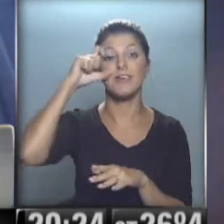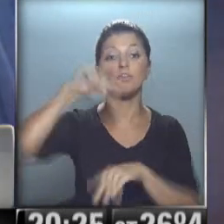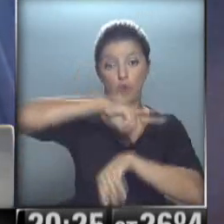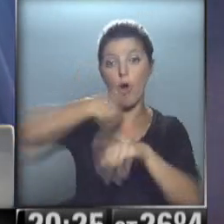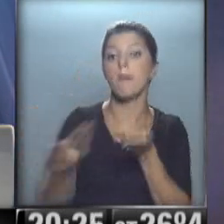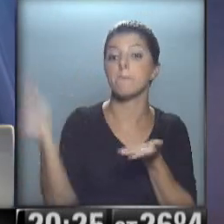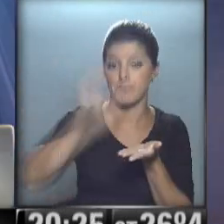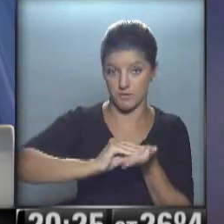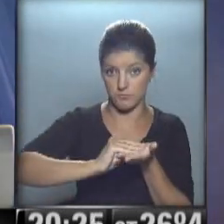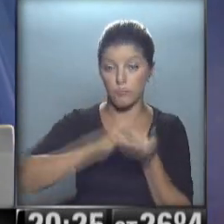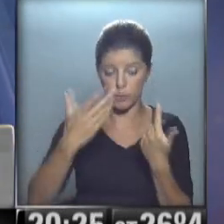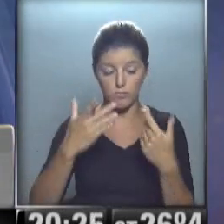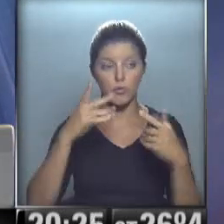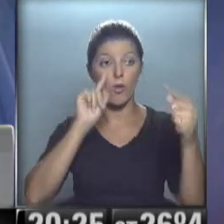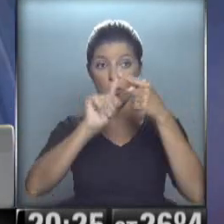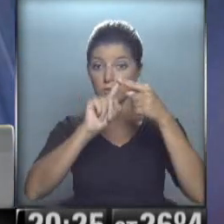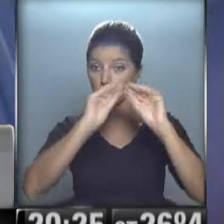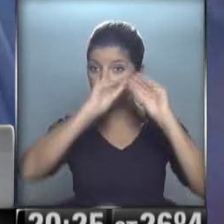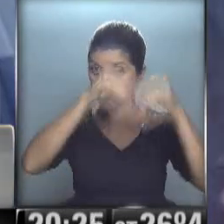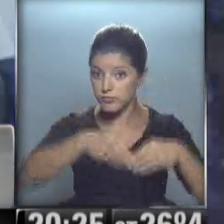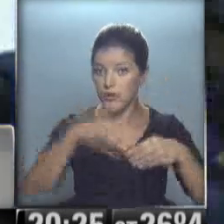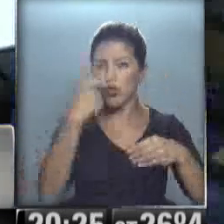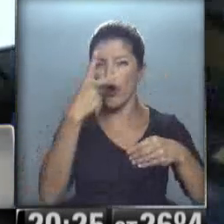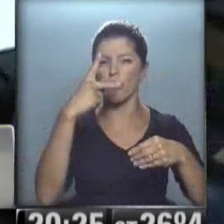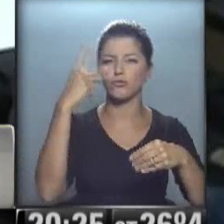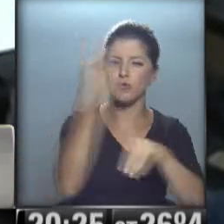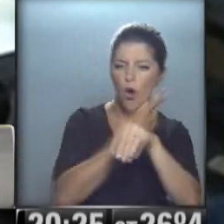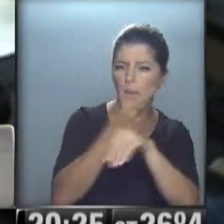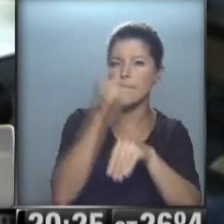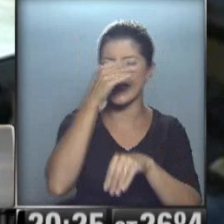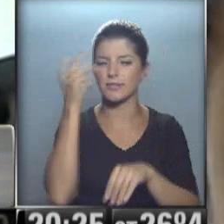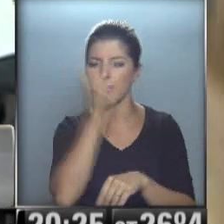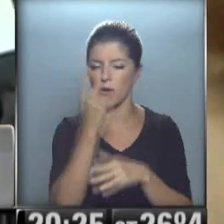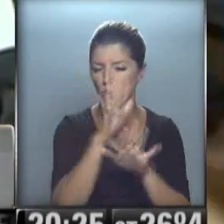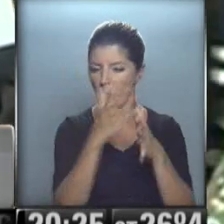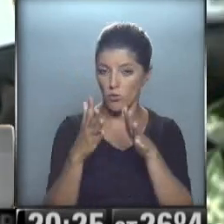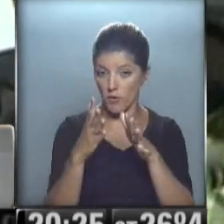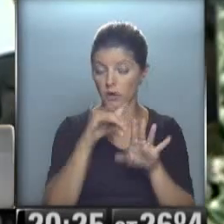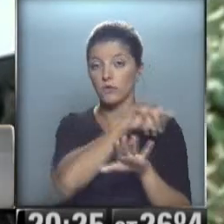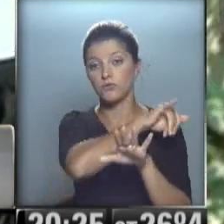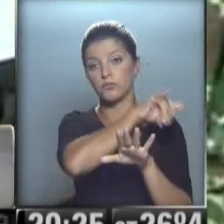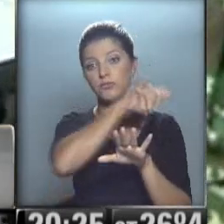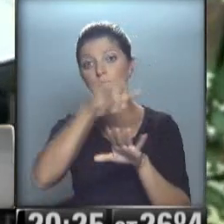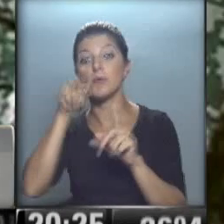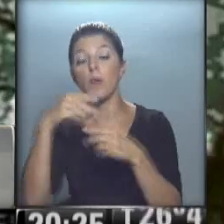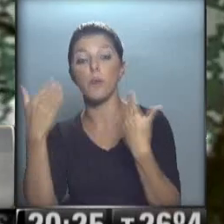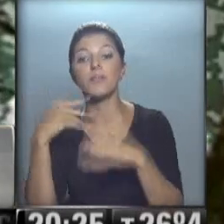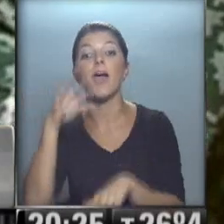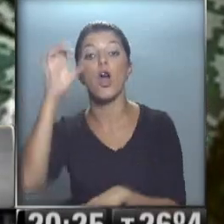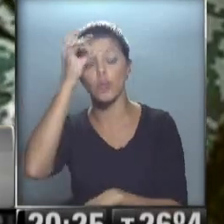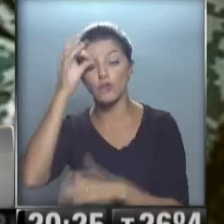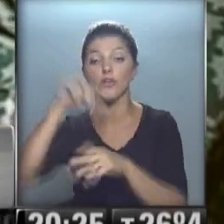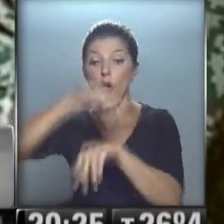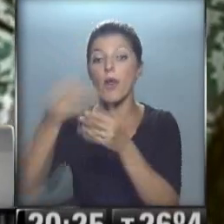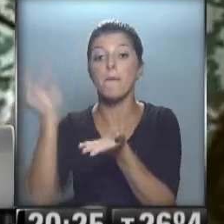avión en el momento que se pierde contacto llevaba 2 horas 20 de vuelo aproximadamente. Podría tener combustible para volar 12 horas más, con lo cual